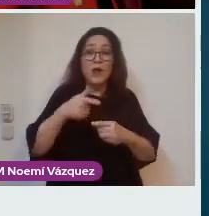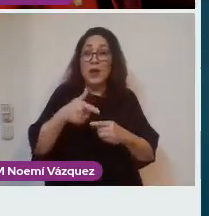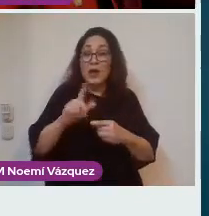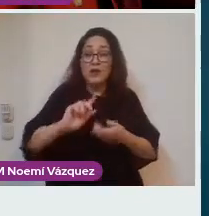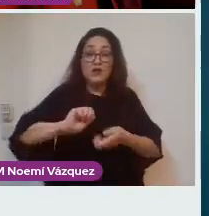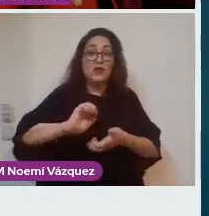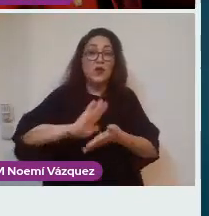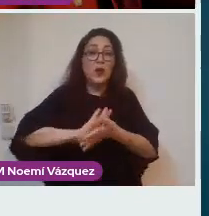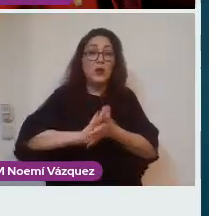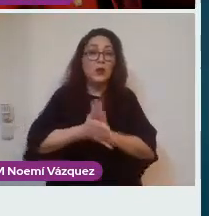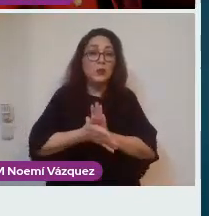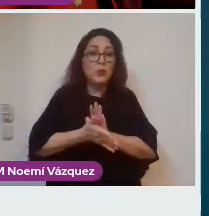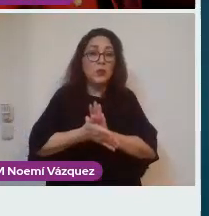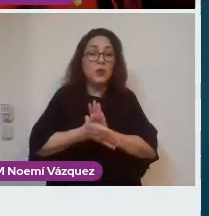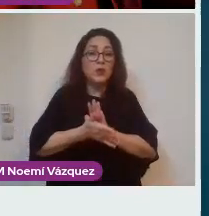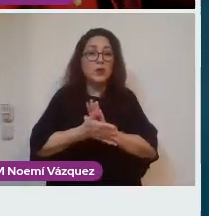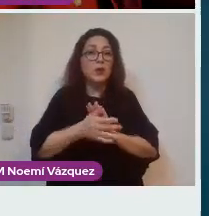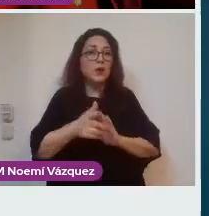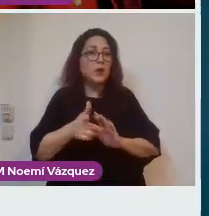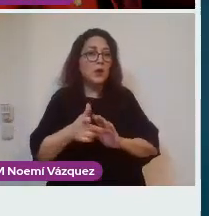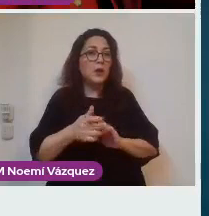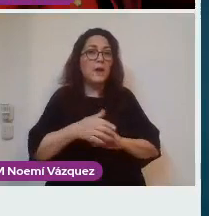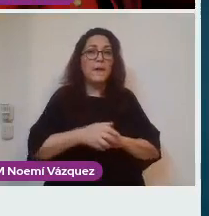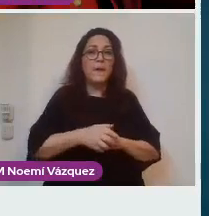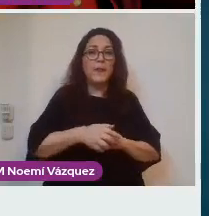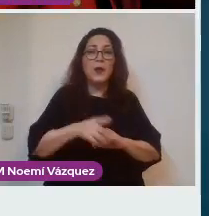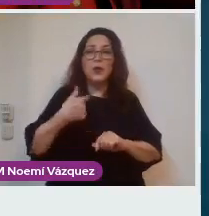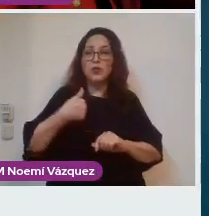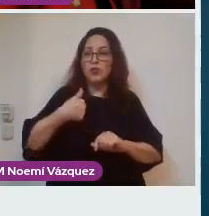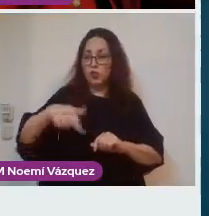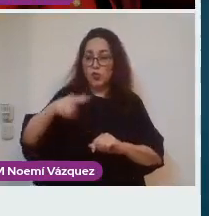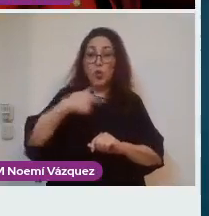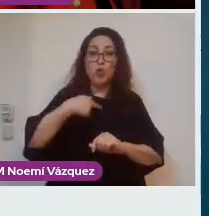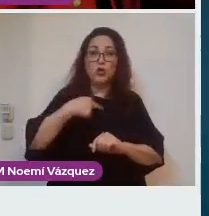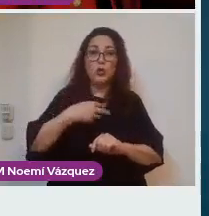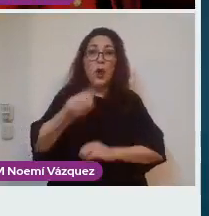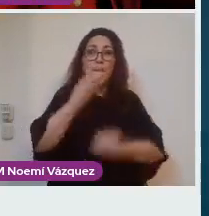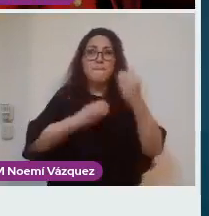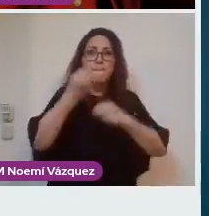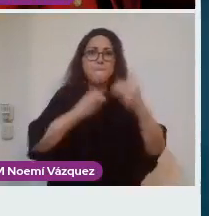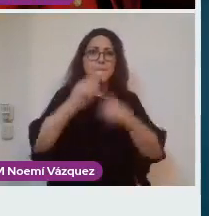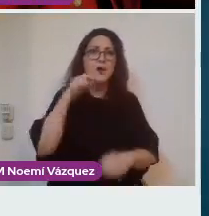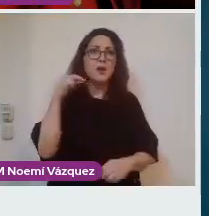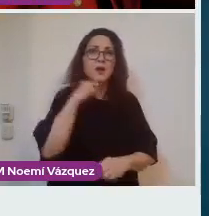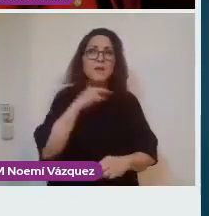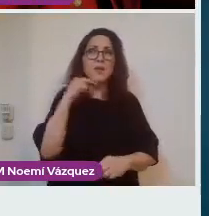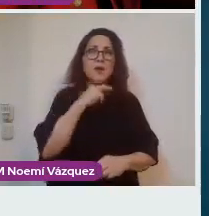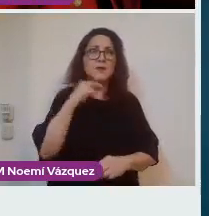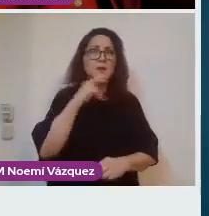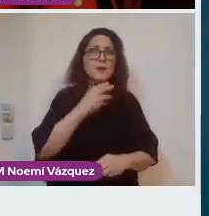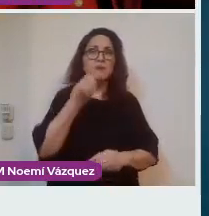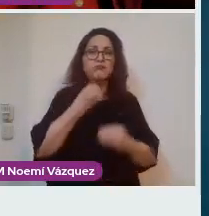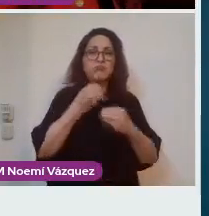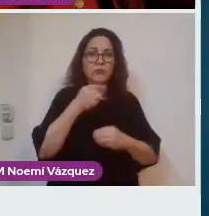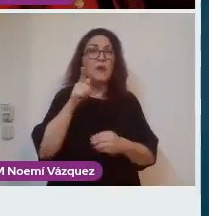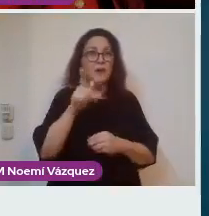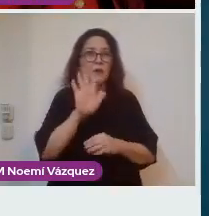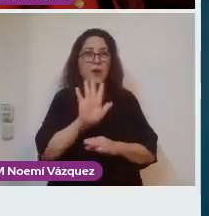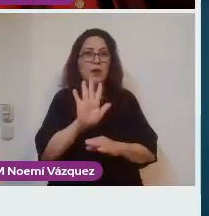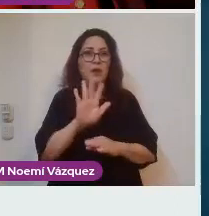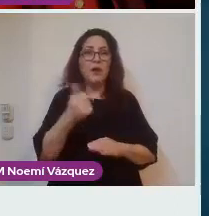favor. Doctora, tenemos un comentario y bueno, si viene pues como en relación, dice, los